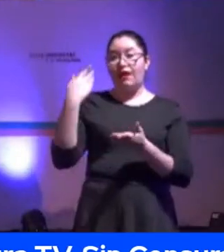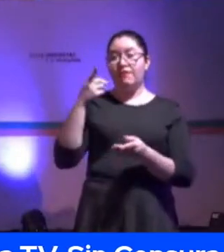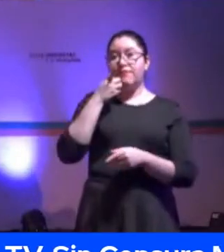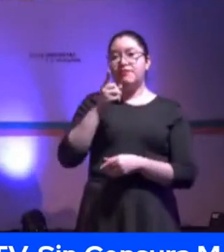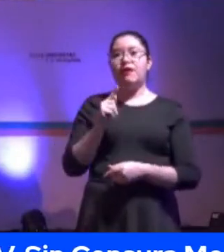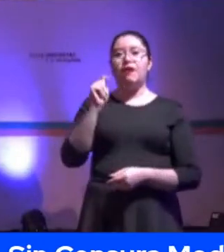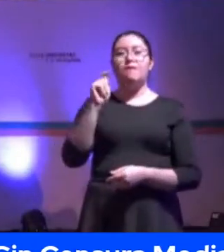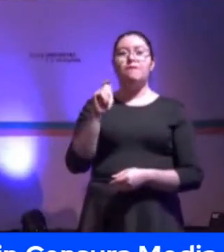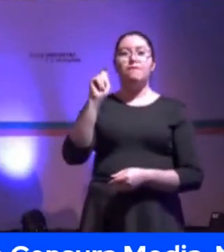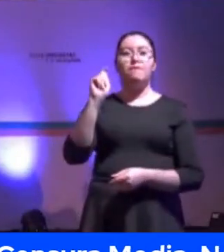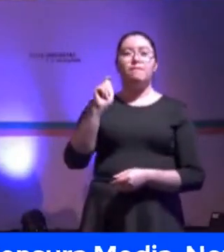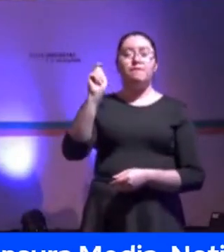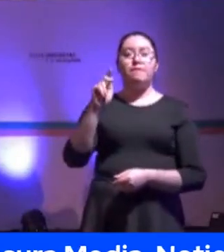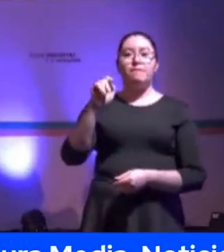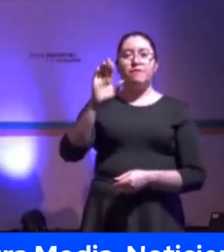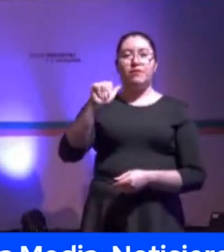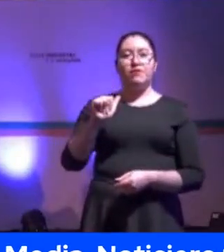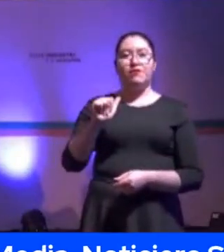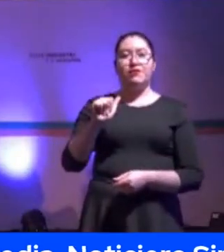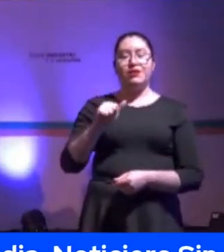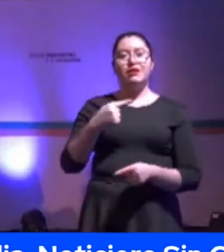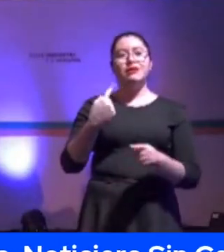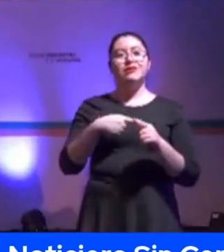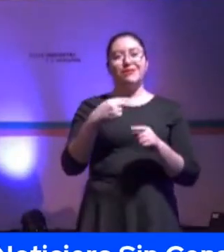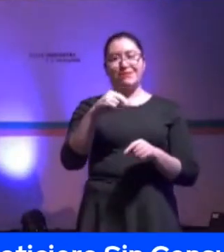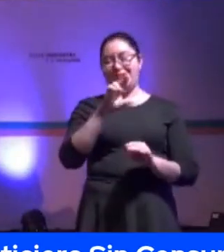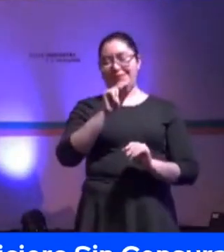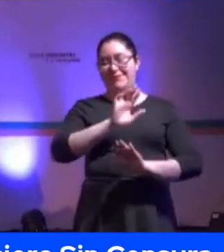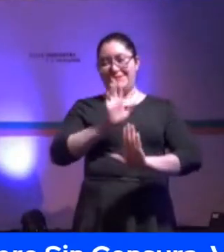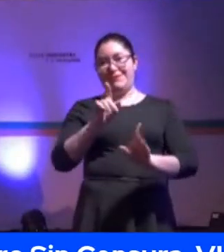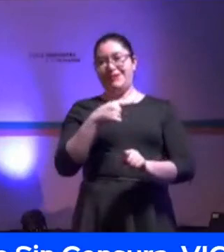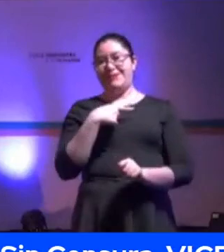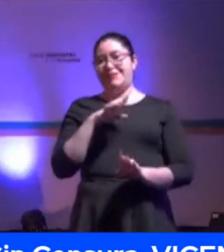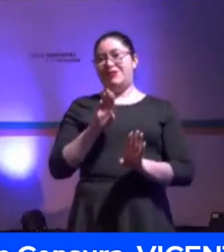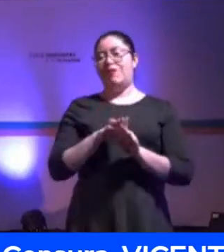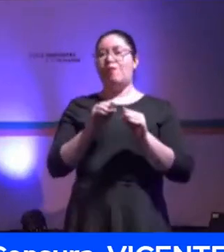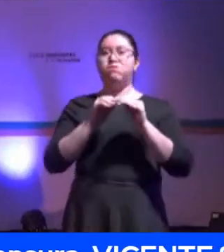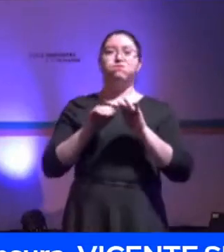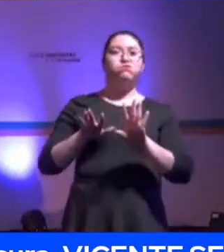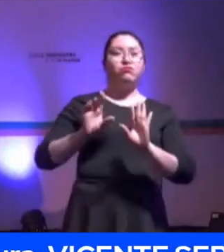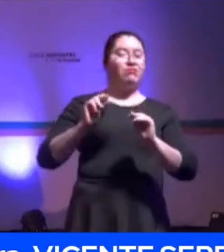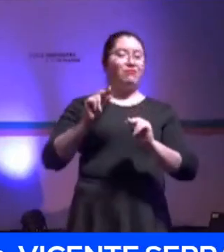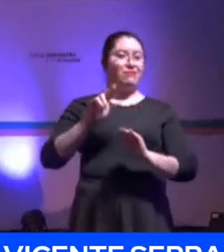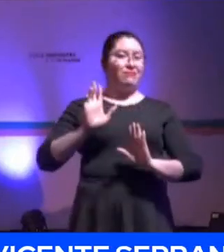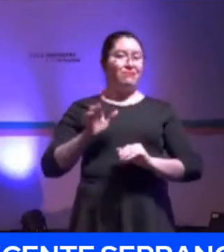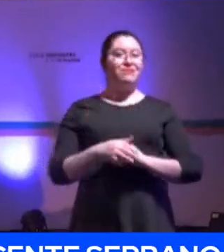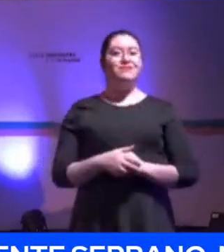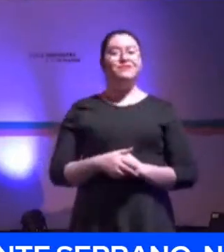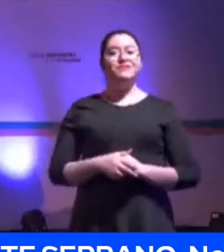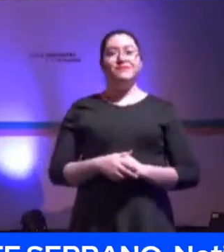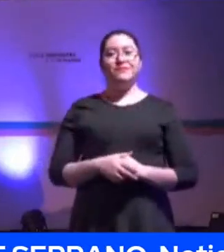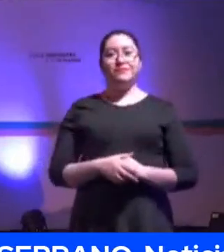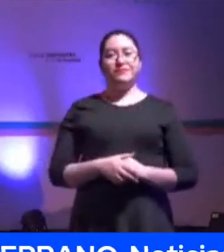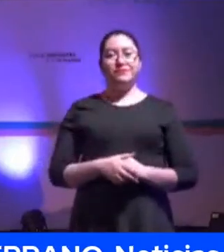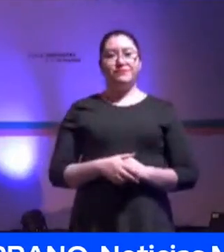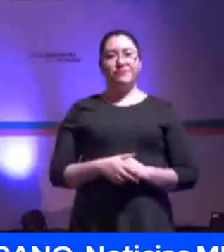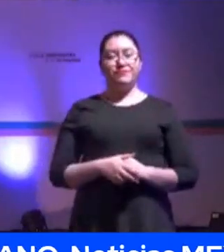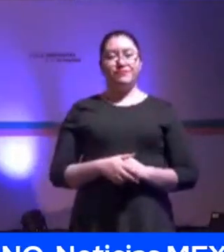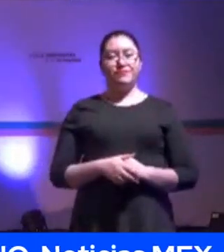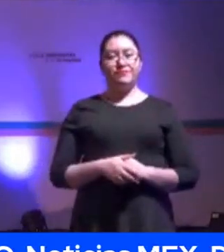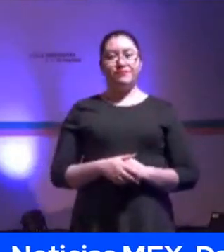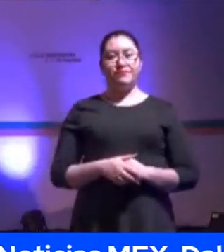becas, no voy a decir su nombre, para no darle fama al tumbaburros, pero